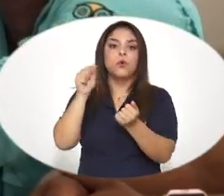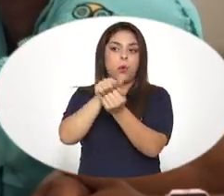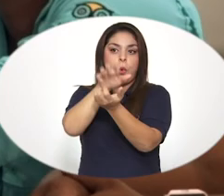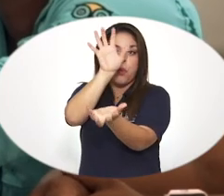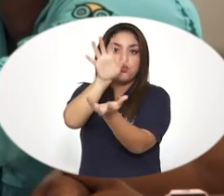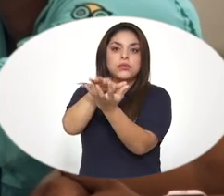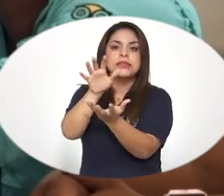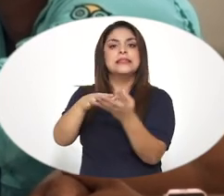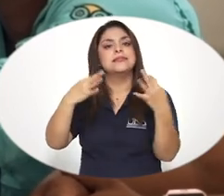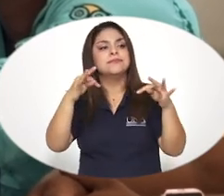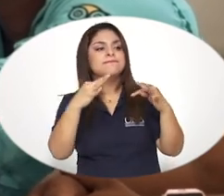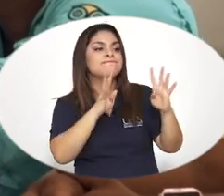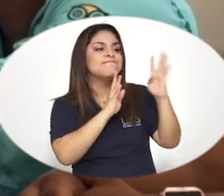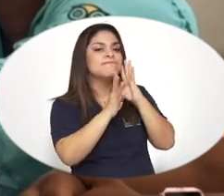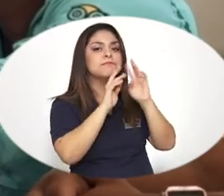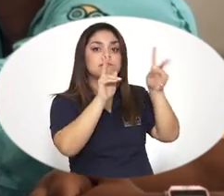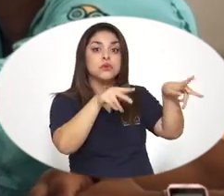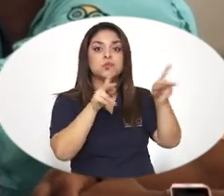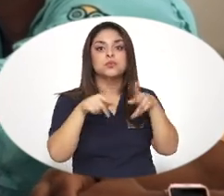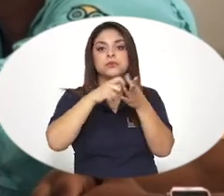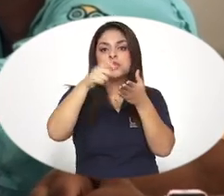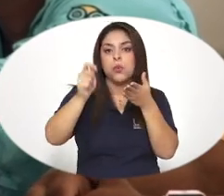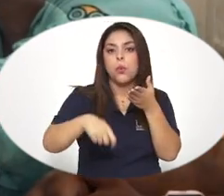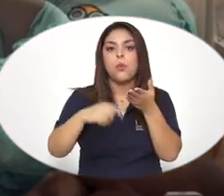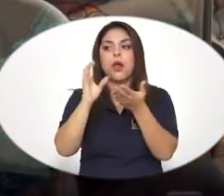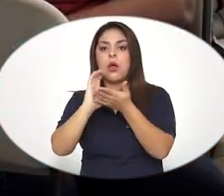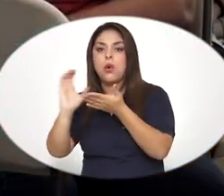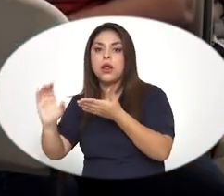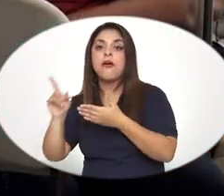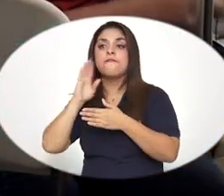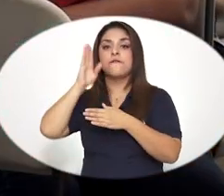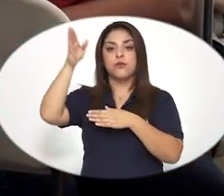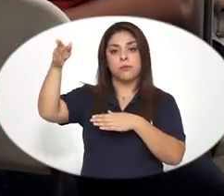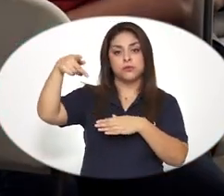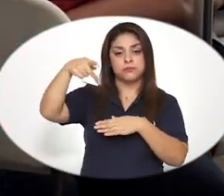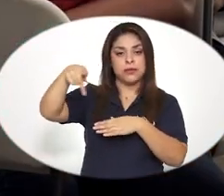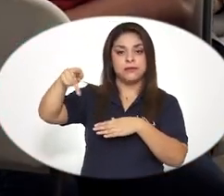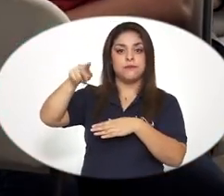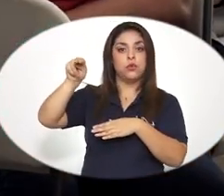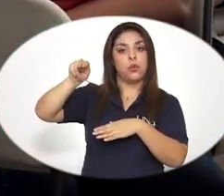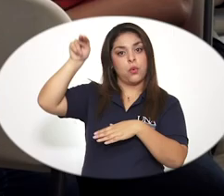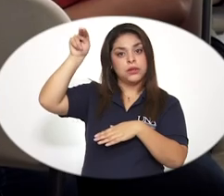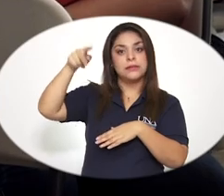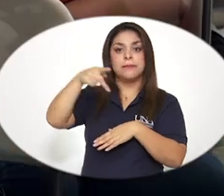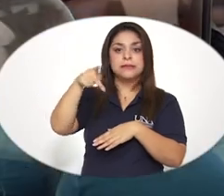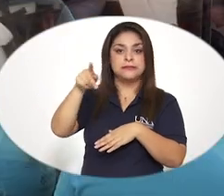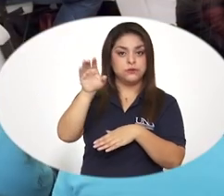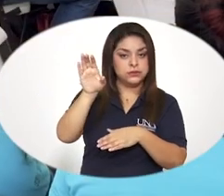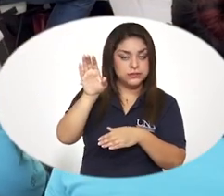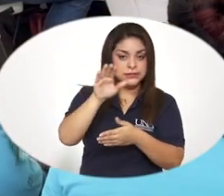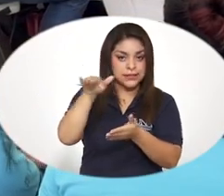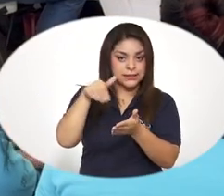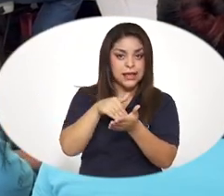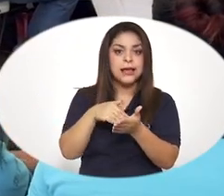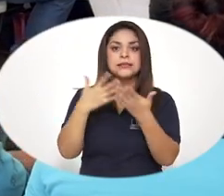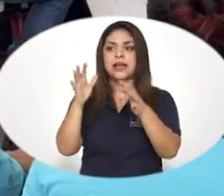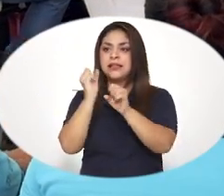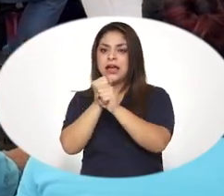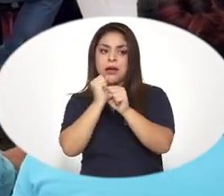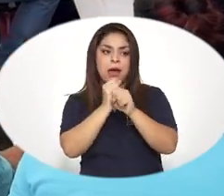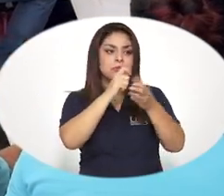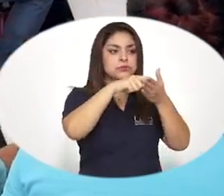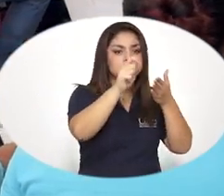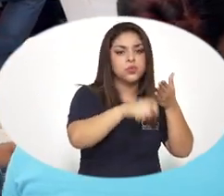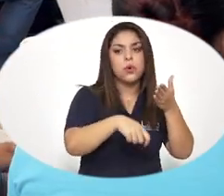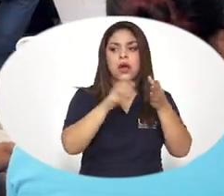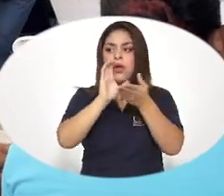y tratamos de hablar con la gente de las escuelas, de los colegios. Hemos estado en el Pacífico Norte, en el Pacífico Central, hemos trabajado con